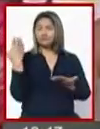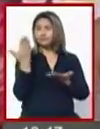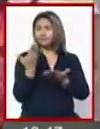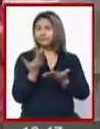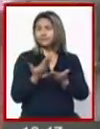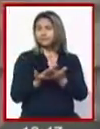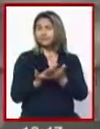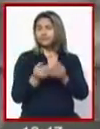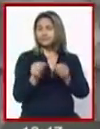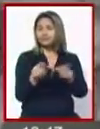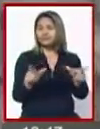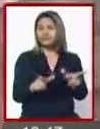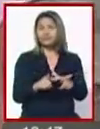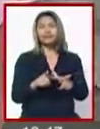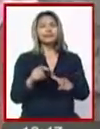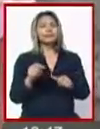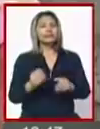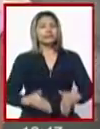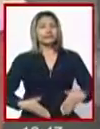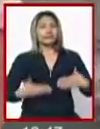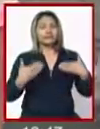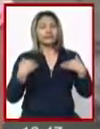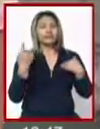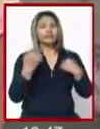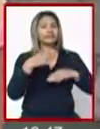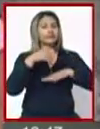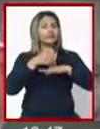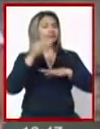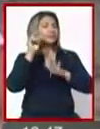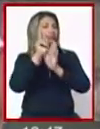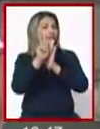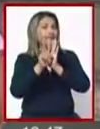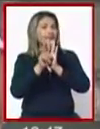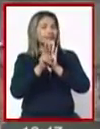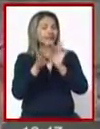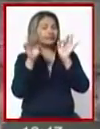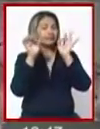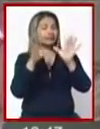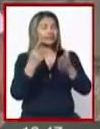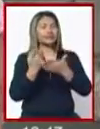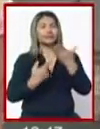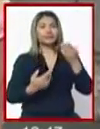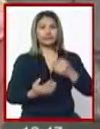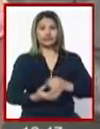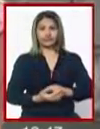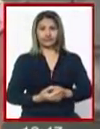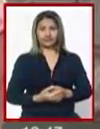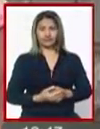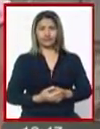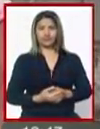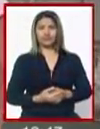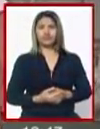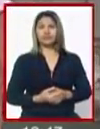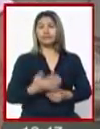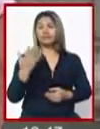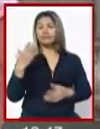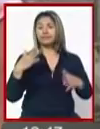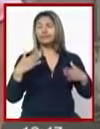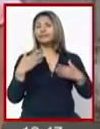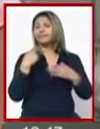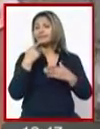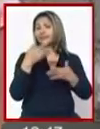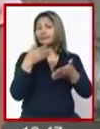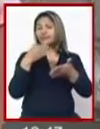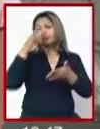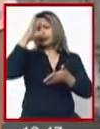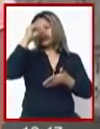Acudimos al llamado de una de las vecinas de este barrio, ¿no? Que mandó las imágenes terriblemente espantosas de la vejación que sufrió este pobre animal